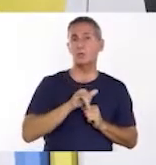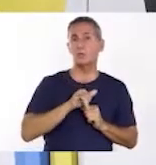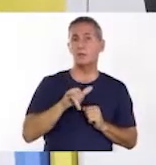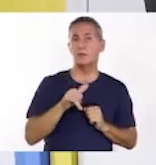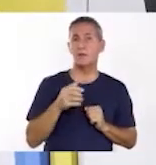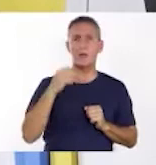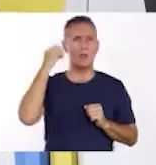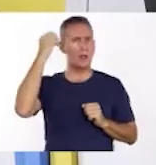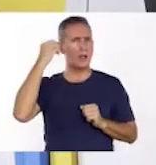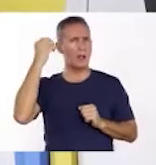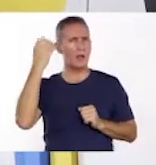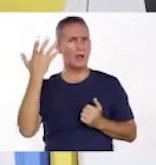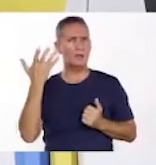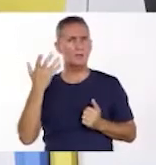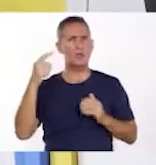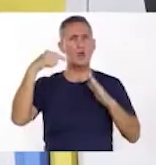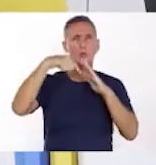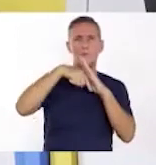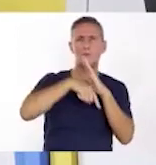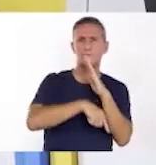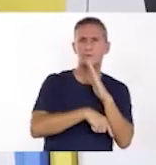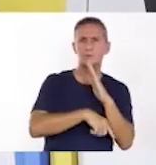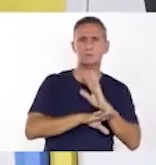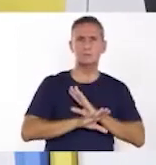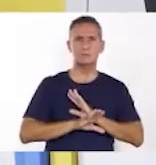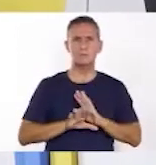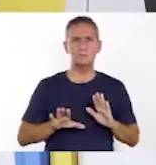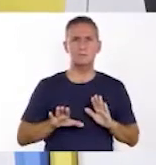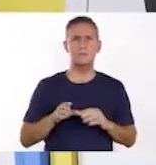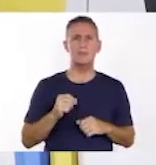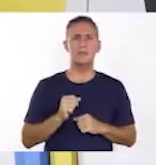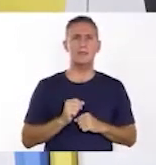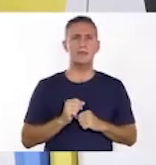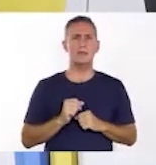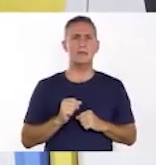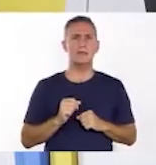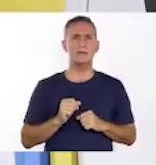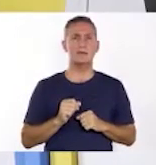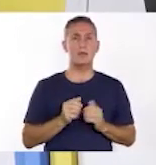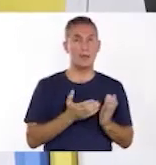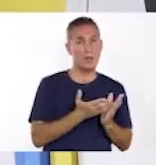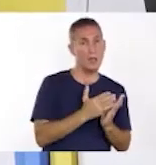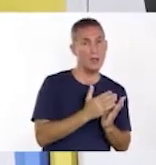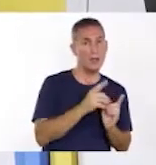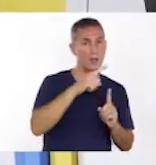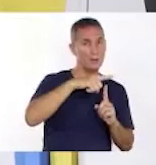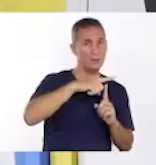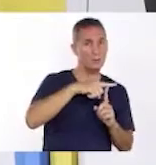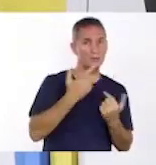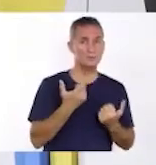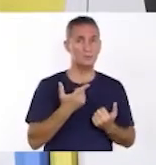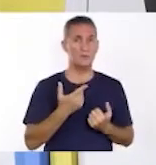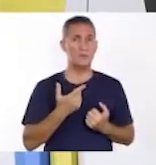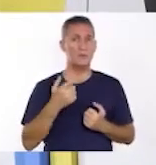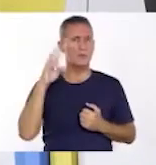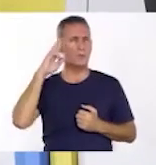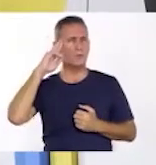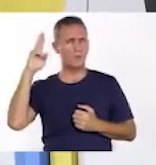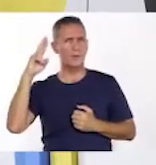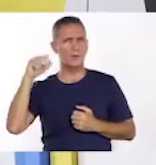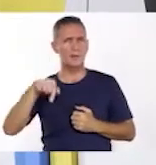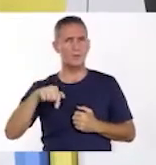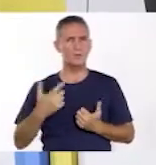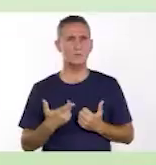lo analizaron, lo profundizaron en el libro de texto. Pero vamos a